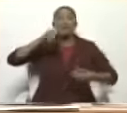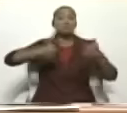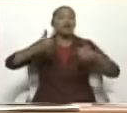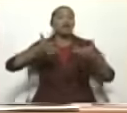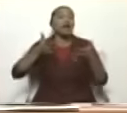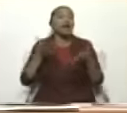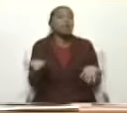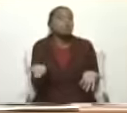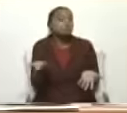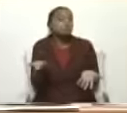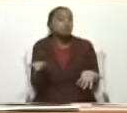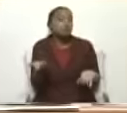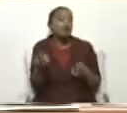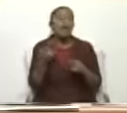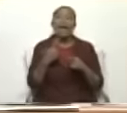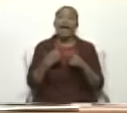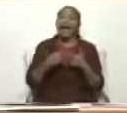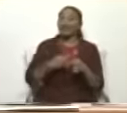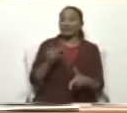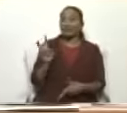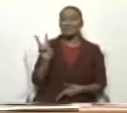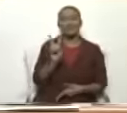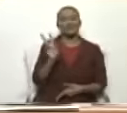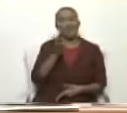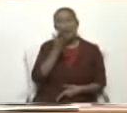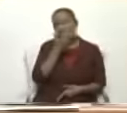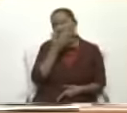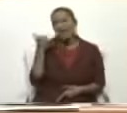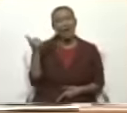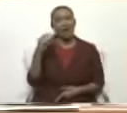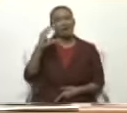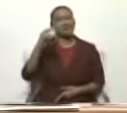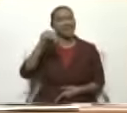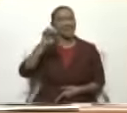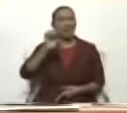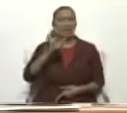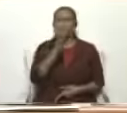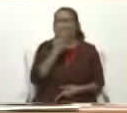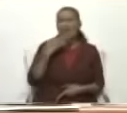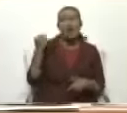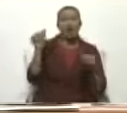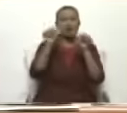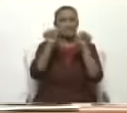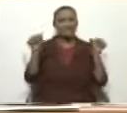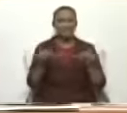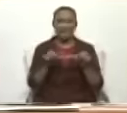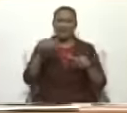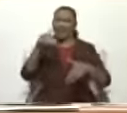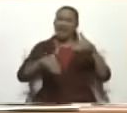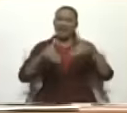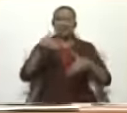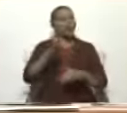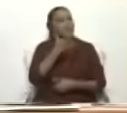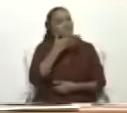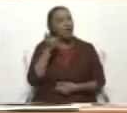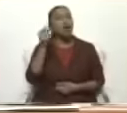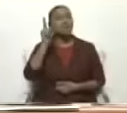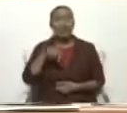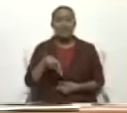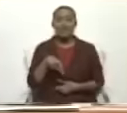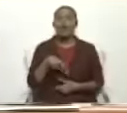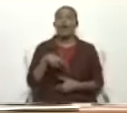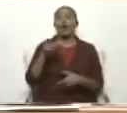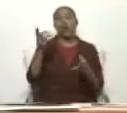Venezuela tiene el mejor sistema electoral, pero además el mejor sistema electoral tiene a un pueblo noble, a un